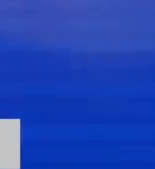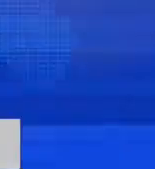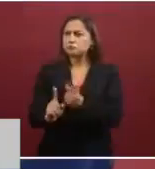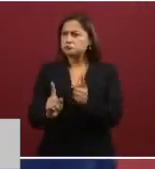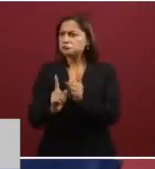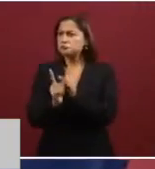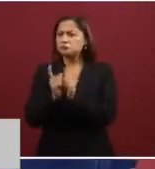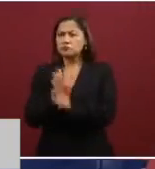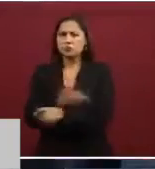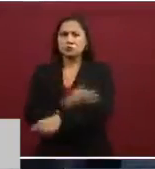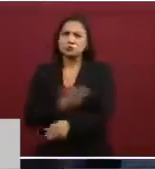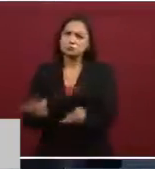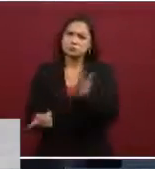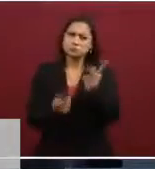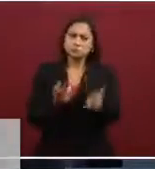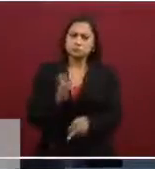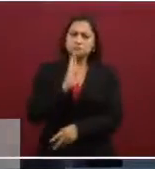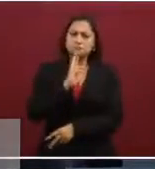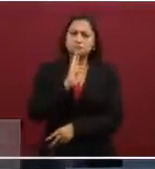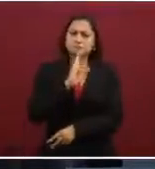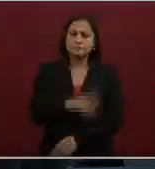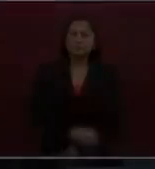Vida. Muchas gracias.